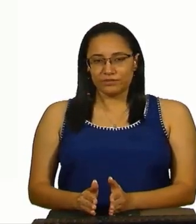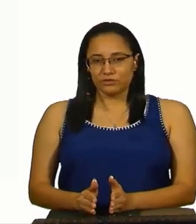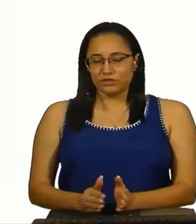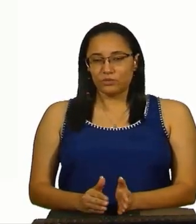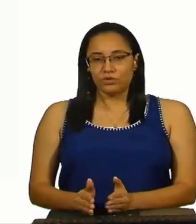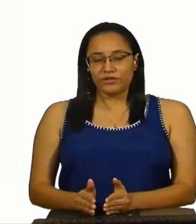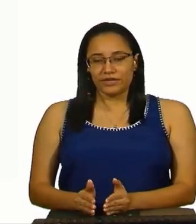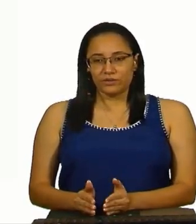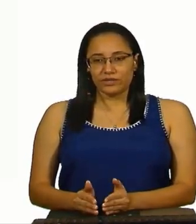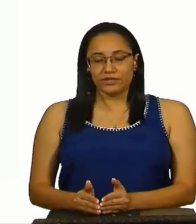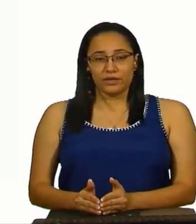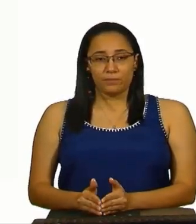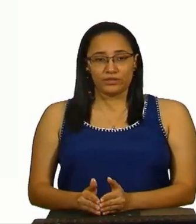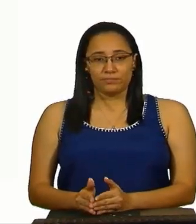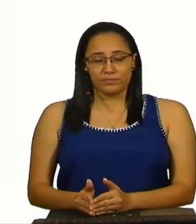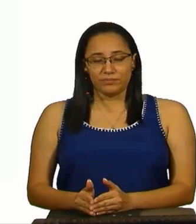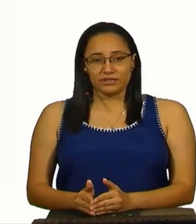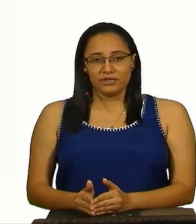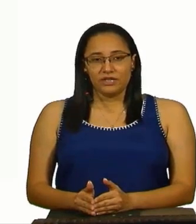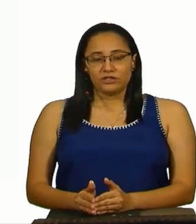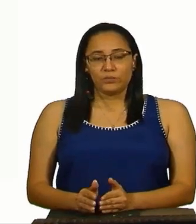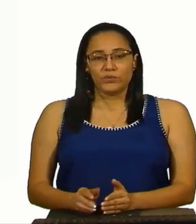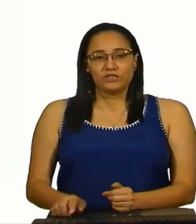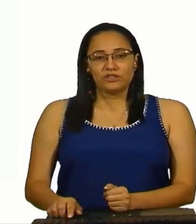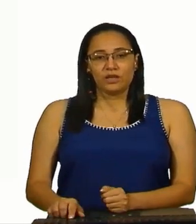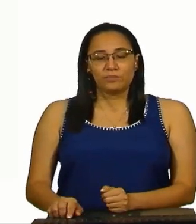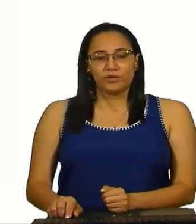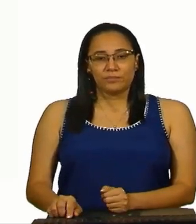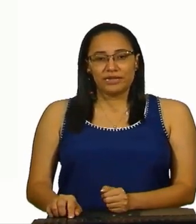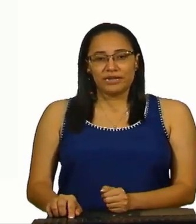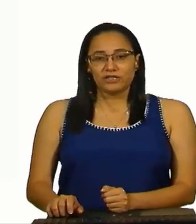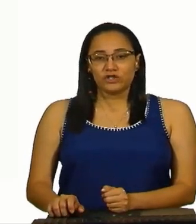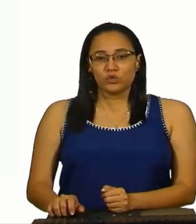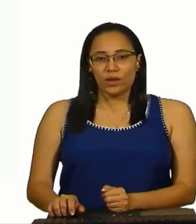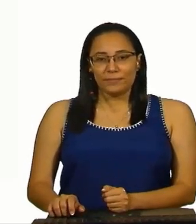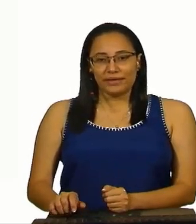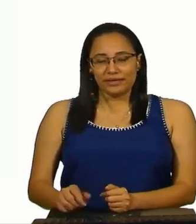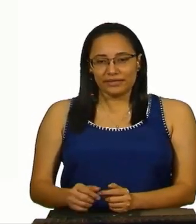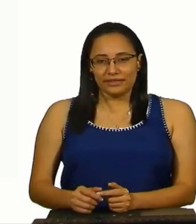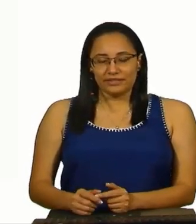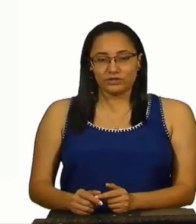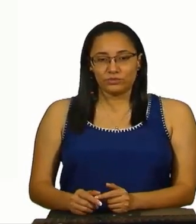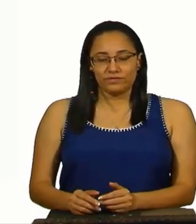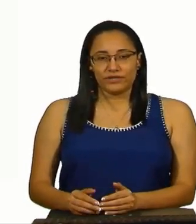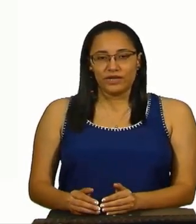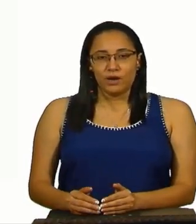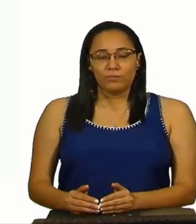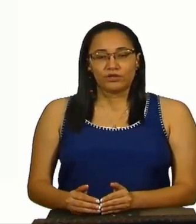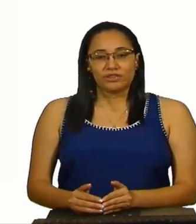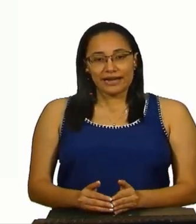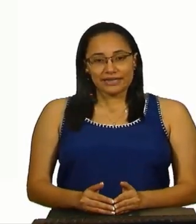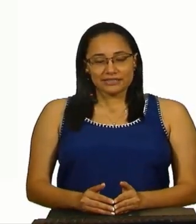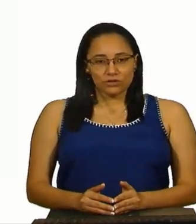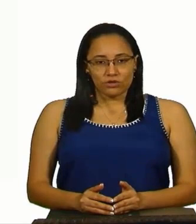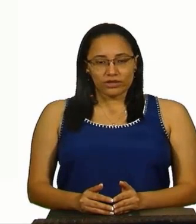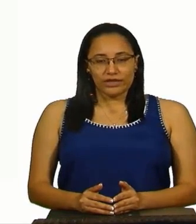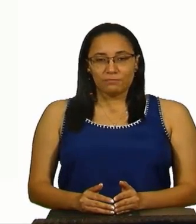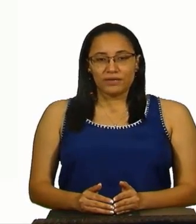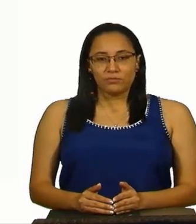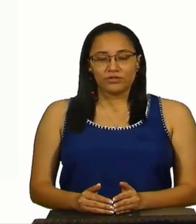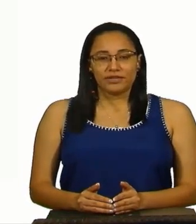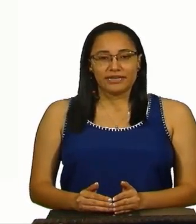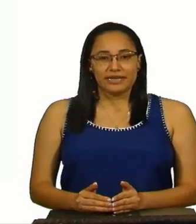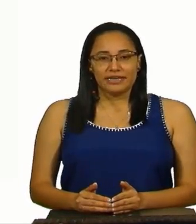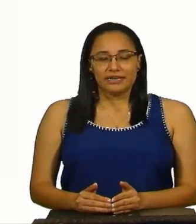hay una persona o un objeto al que después de permit. So, we do not permit swimming in this river. Por tal razón,